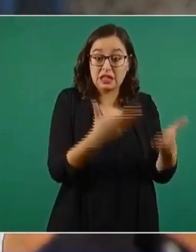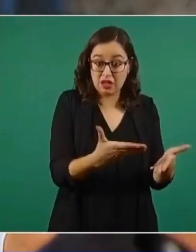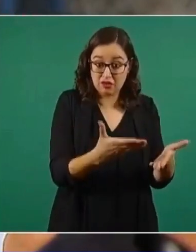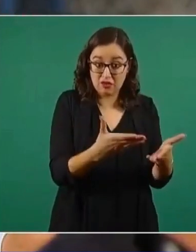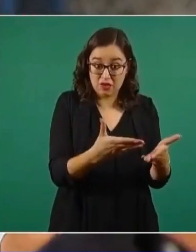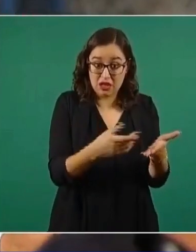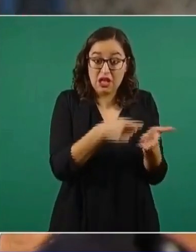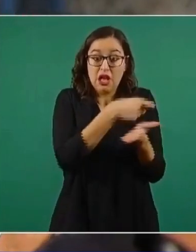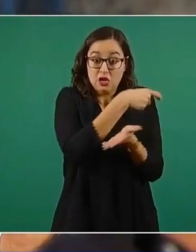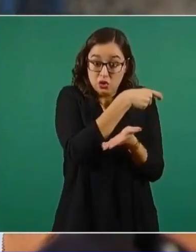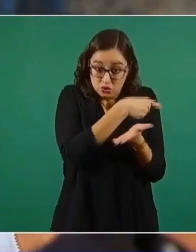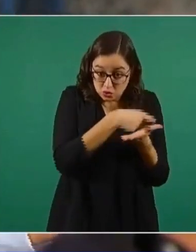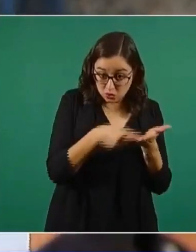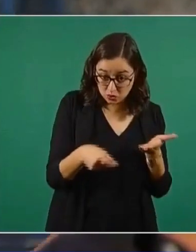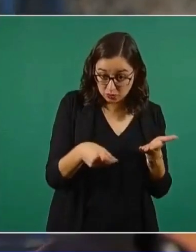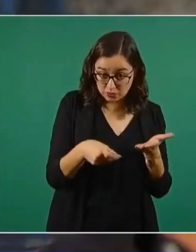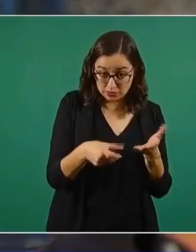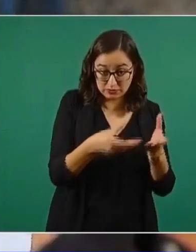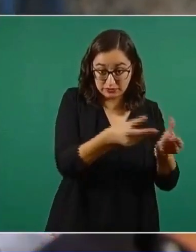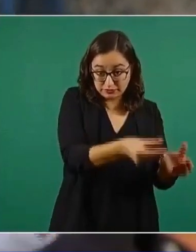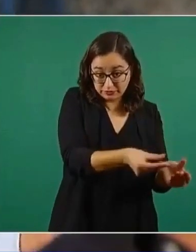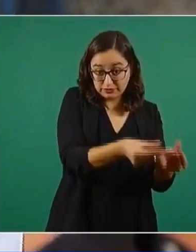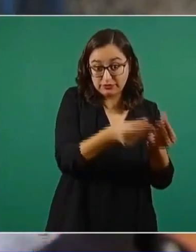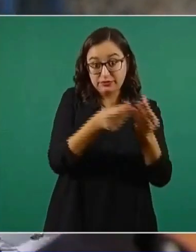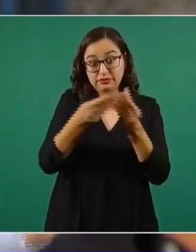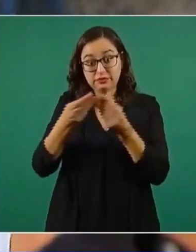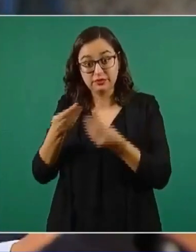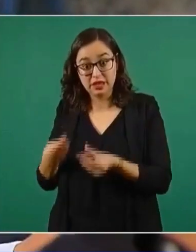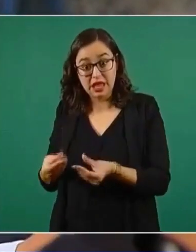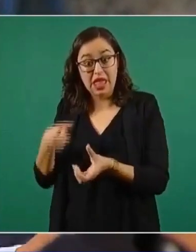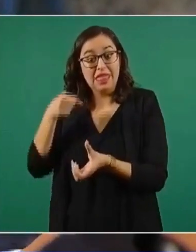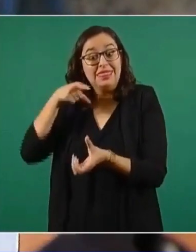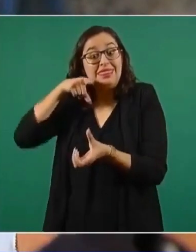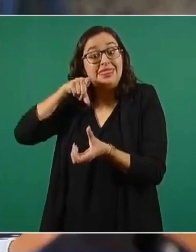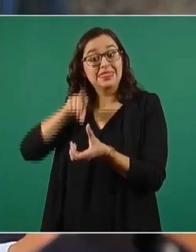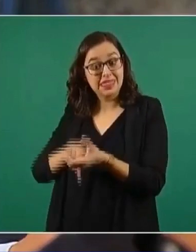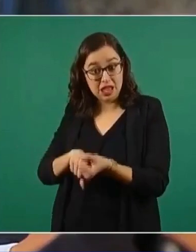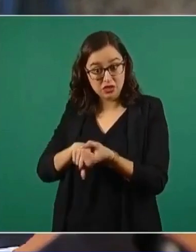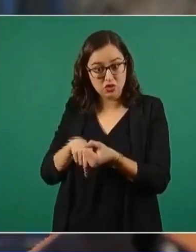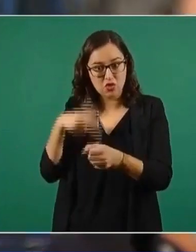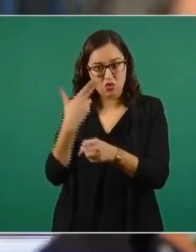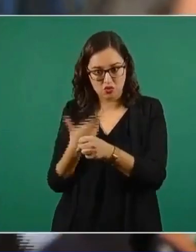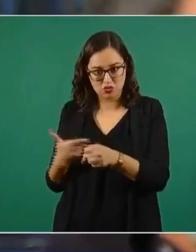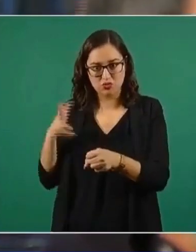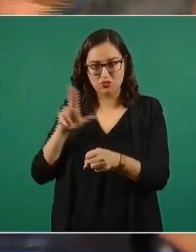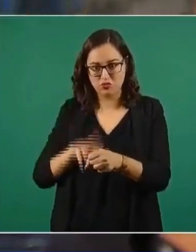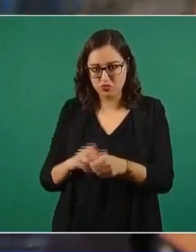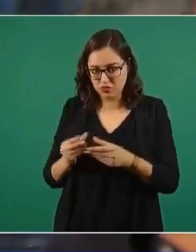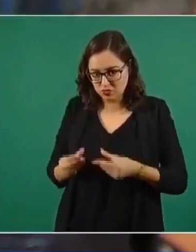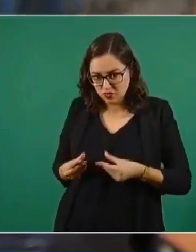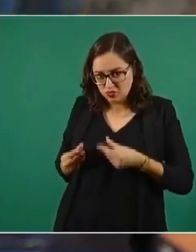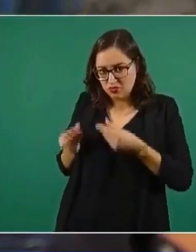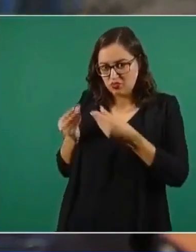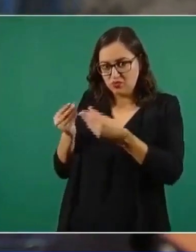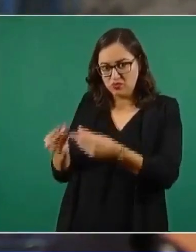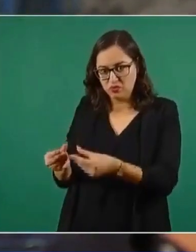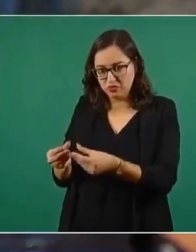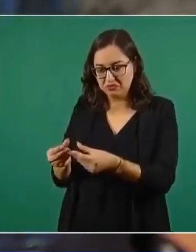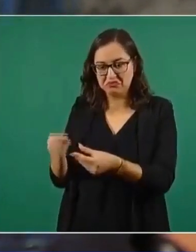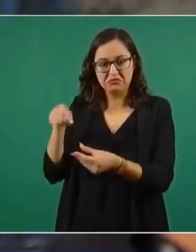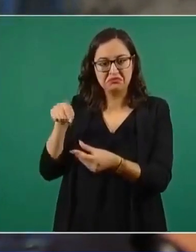se la apliquen al paciente. Y las mismas enfermeras y los mismos médicos las vuelven a sacar y